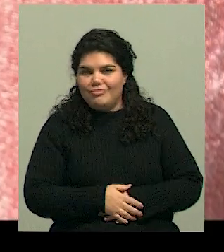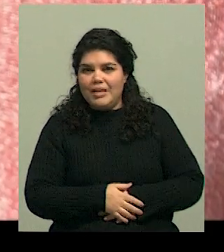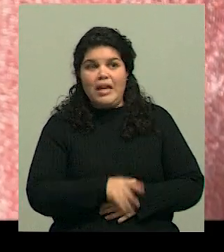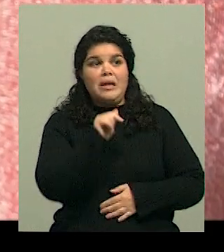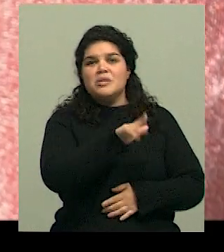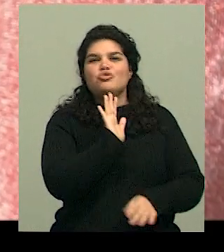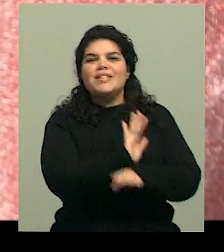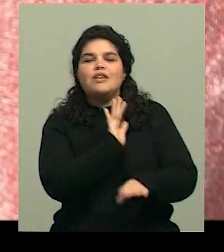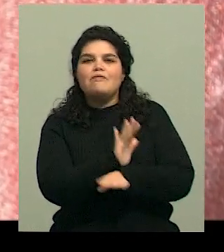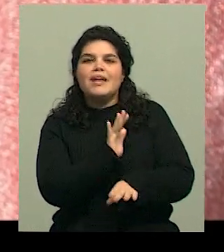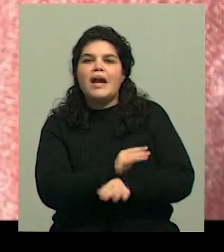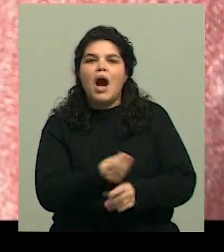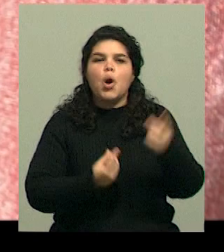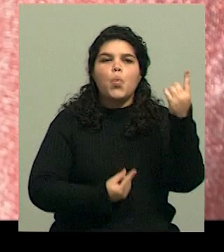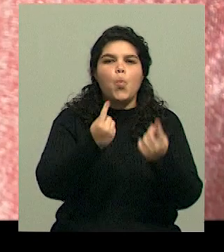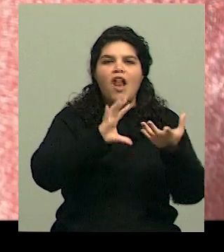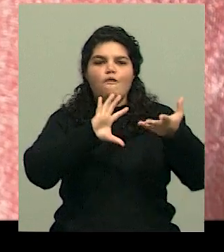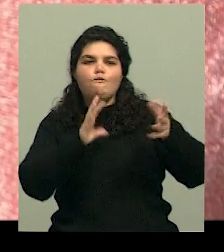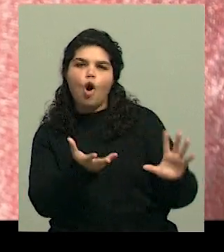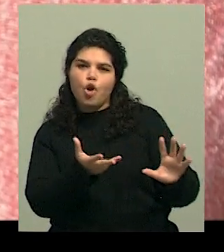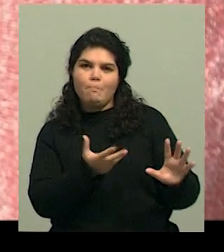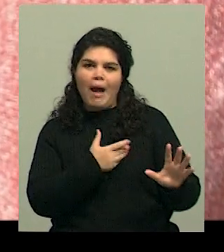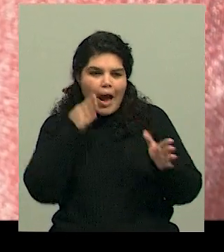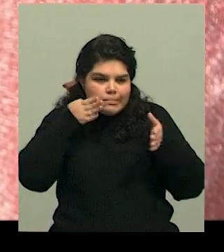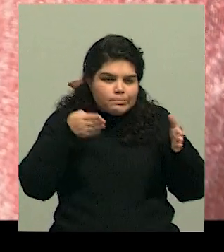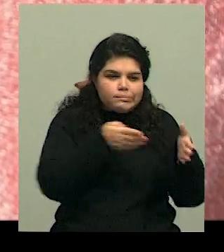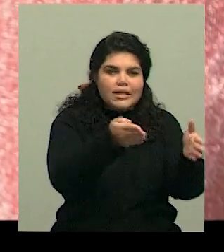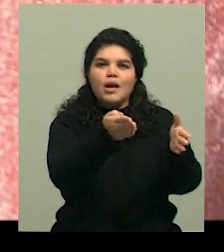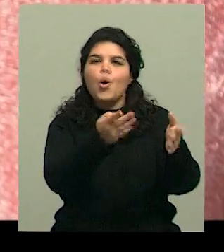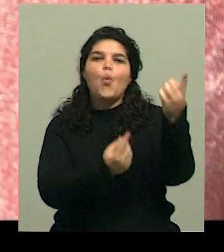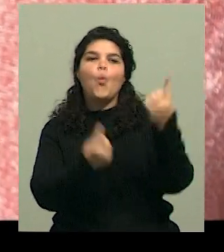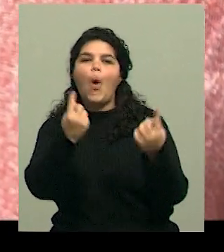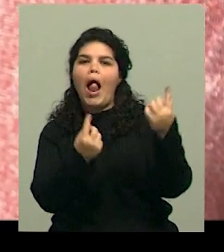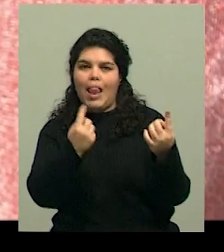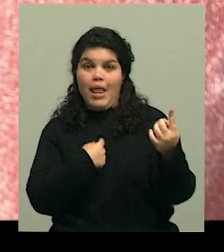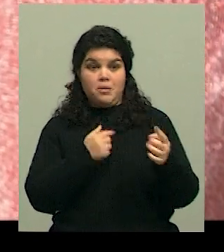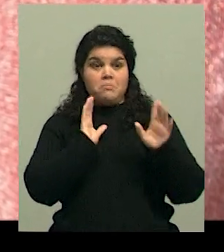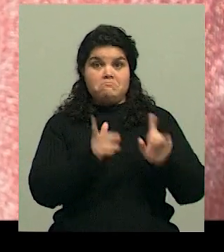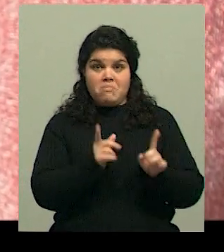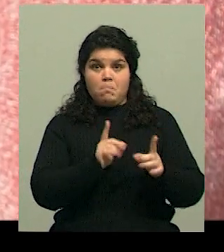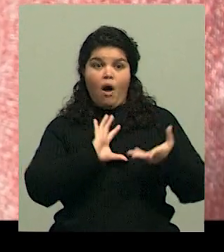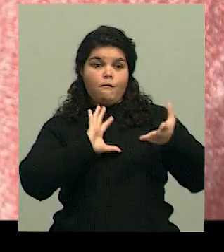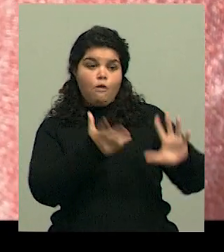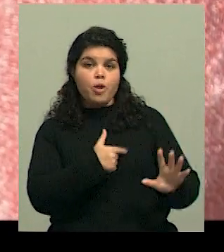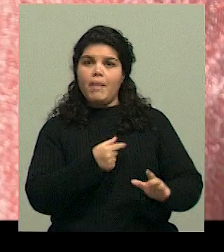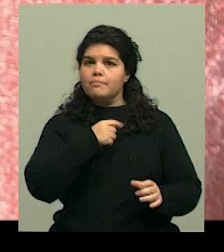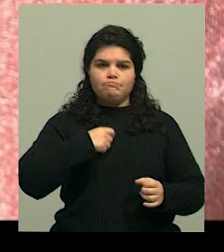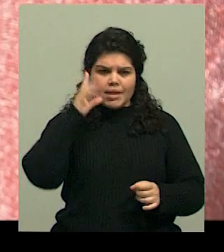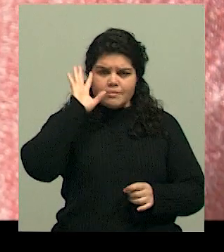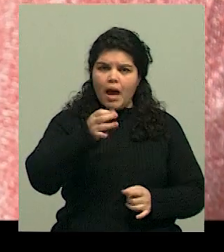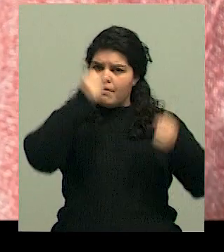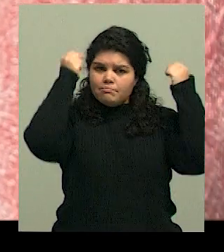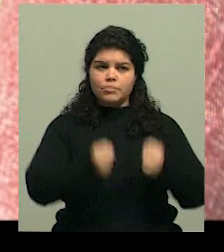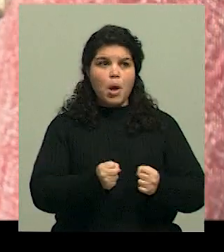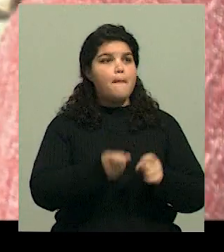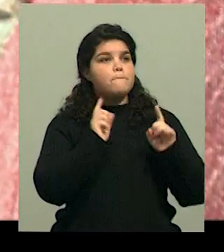parado desde elegir un marco epistemológico del cual yo me voy a mover. En este marco que yo creo que el